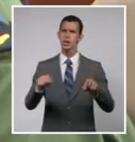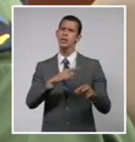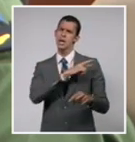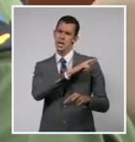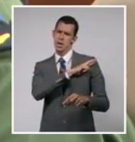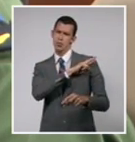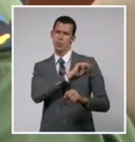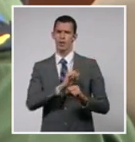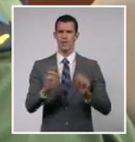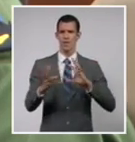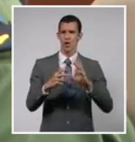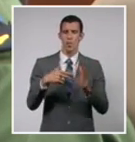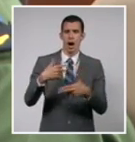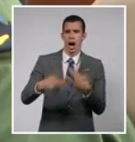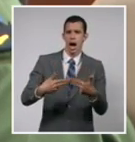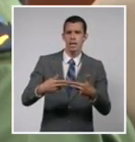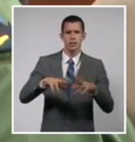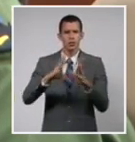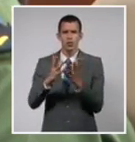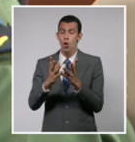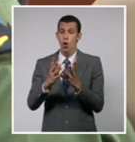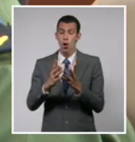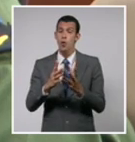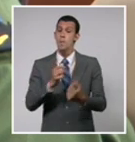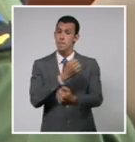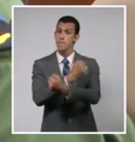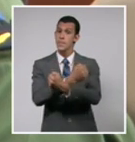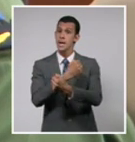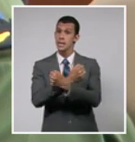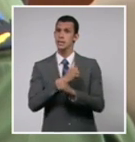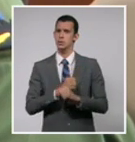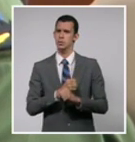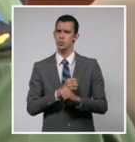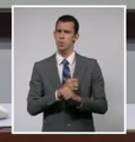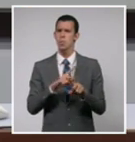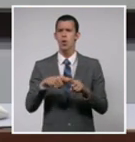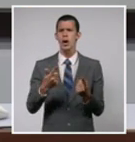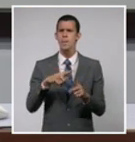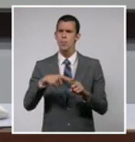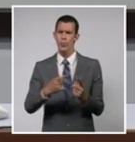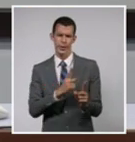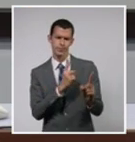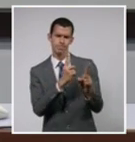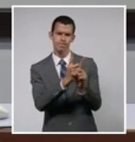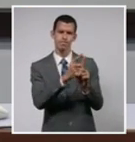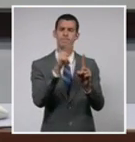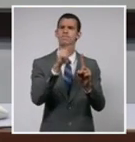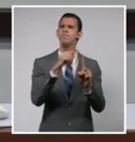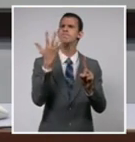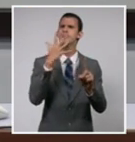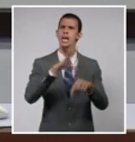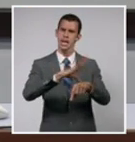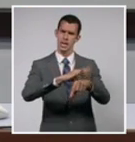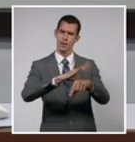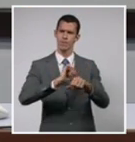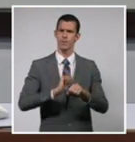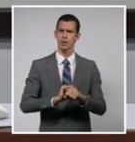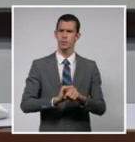el vínculo más directo en la primera trinchera, que es la de la salud, sobre todo, que han tenido en el enfrentamiento a esta